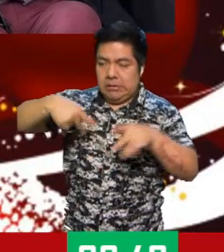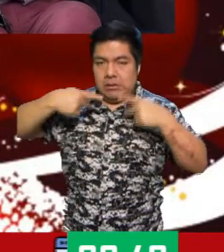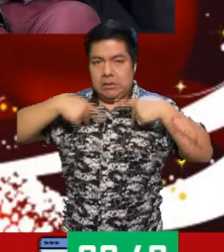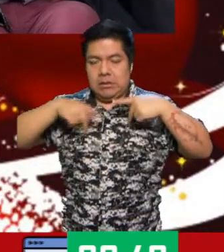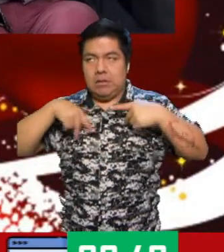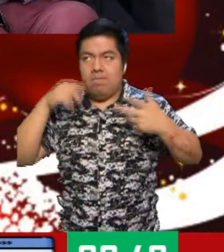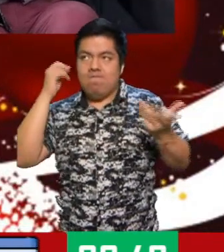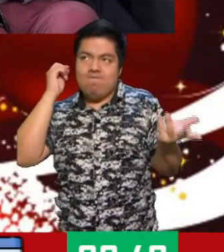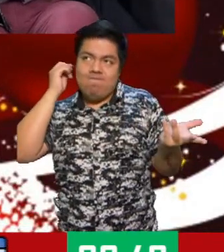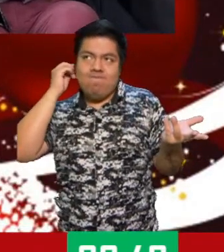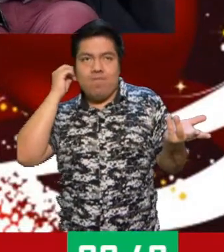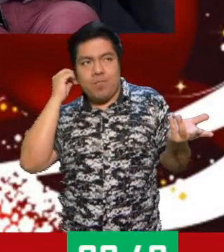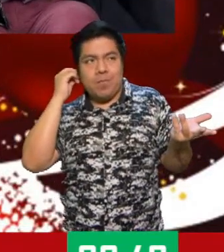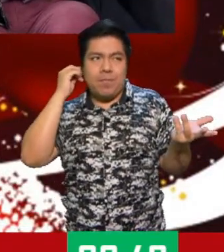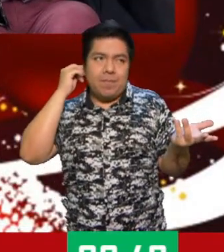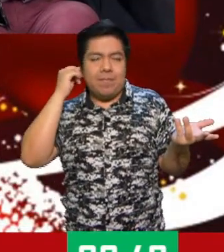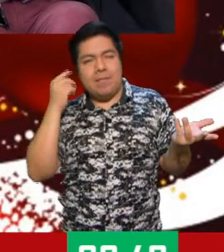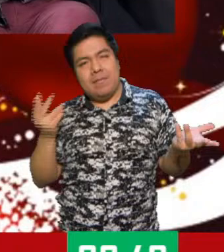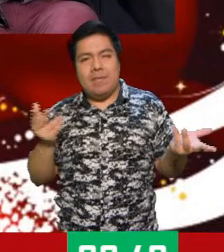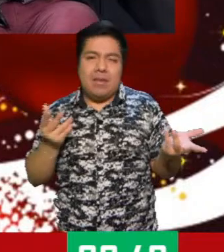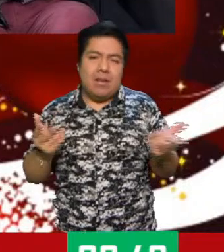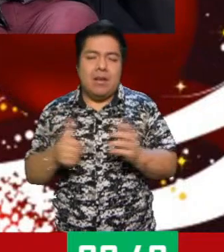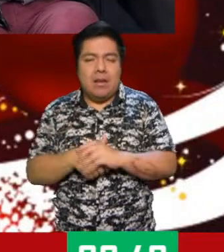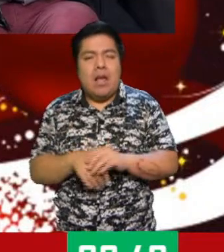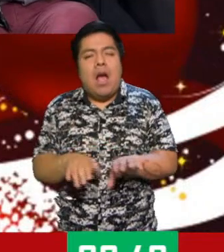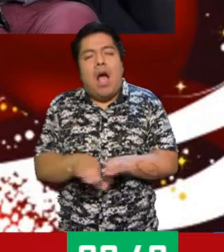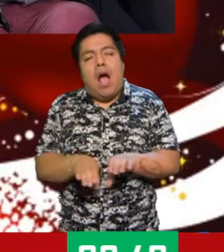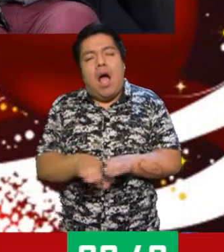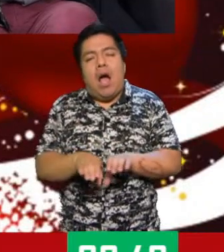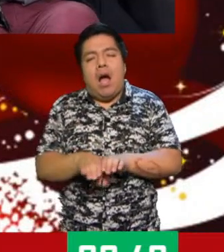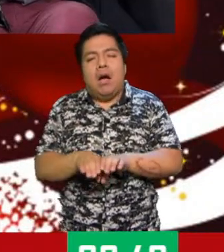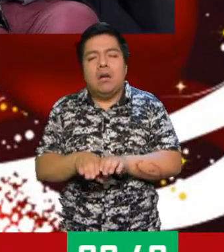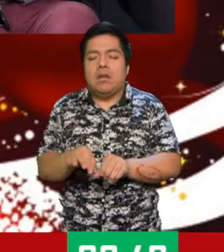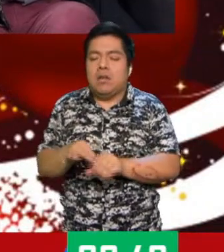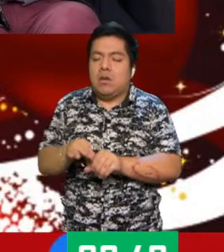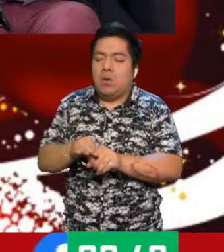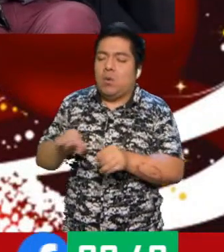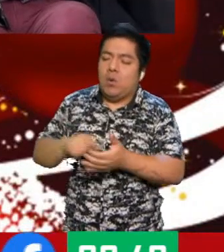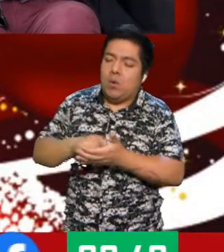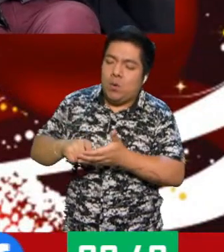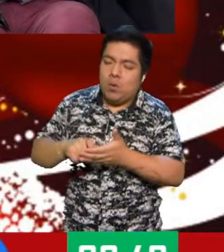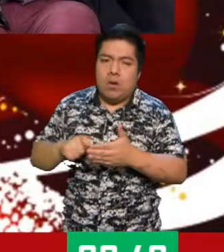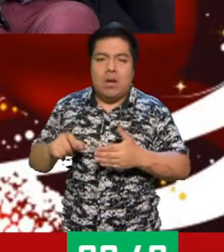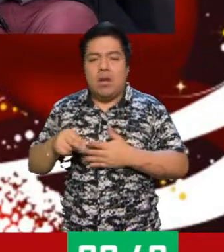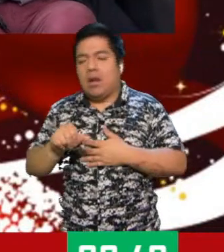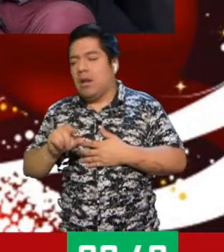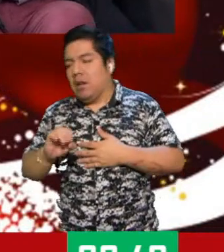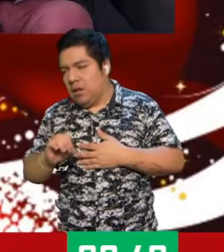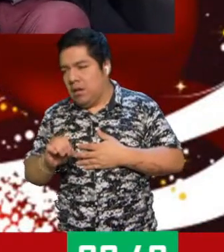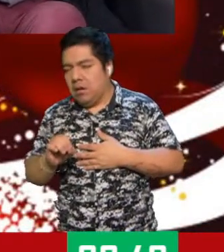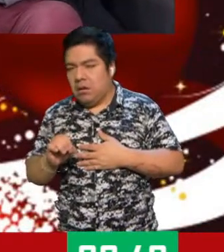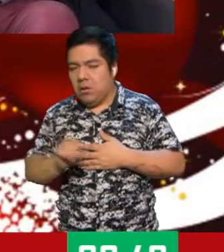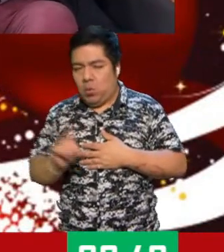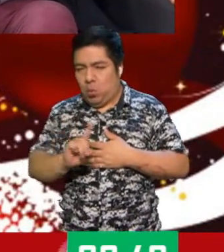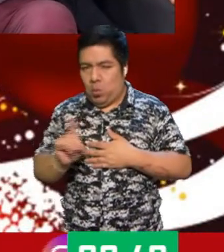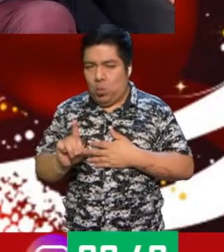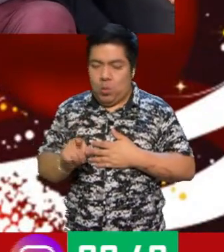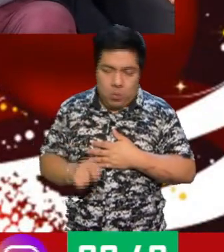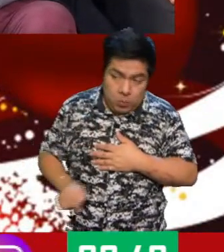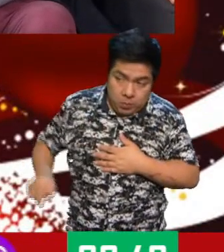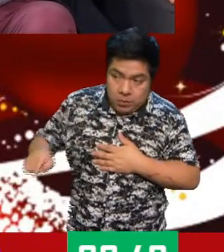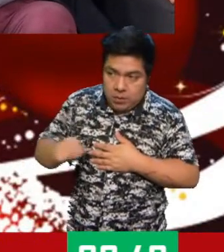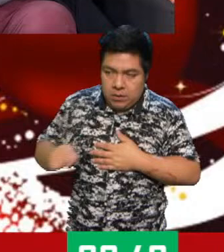son, digámoslo así, resultado de la compra del voto del narco. No, son